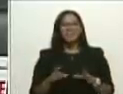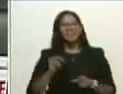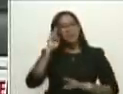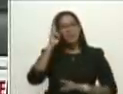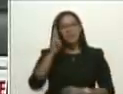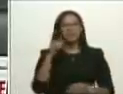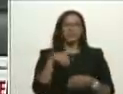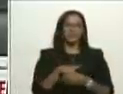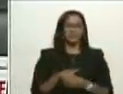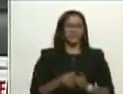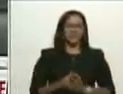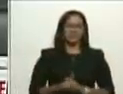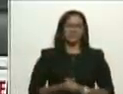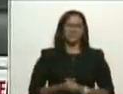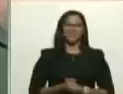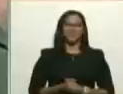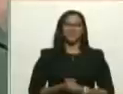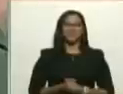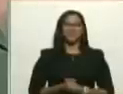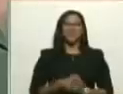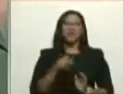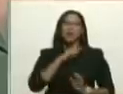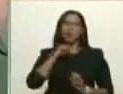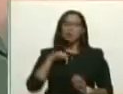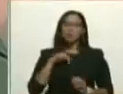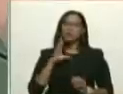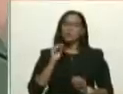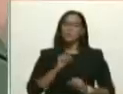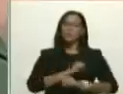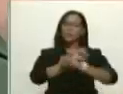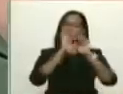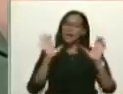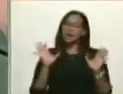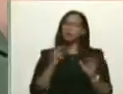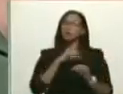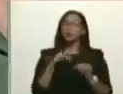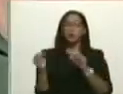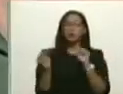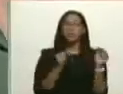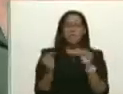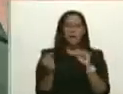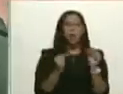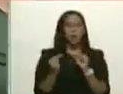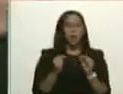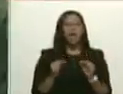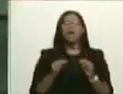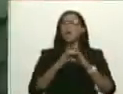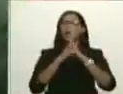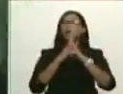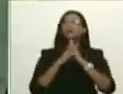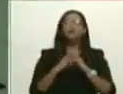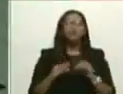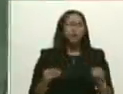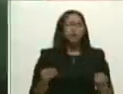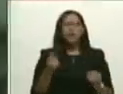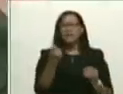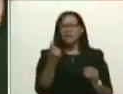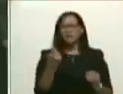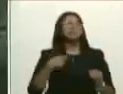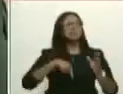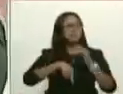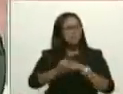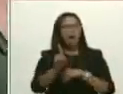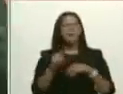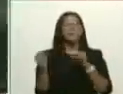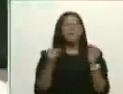electorales. Nosotros hemos sido muy claros en eso, nosotros dialogamos con todo el que haya que dialogar,